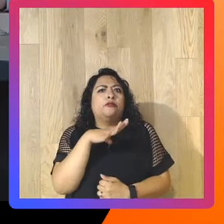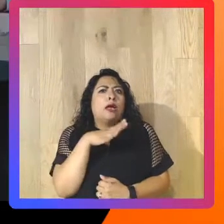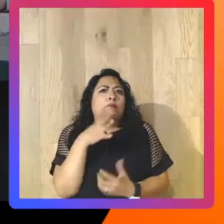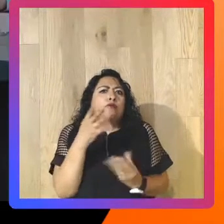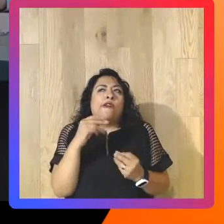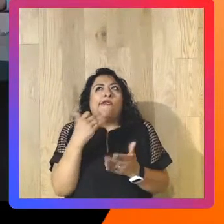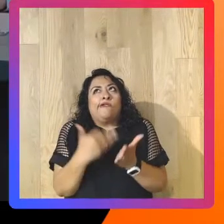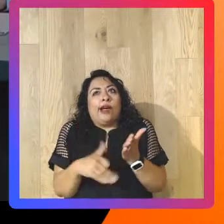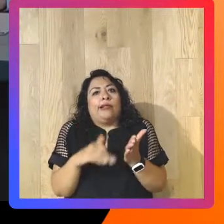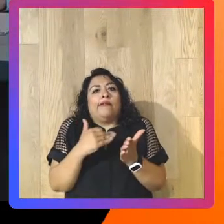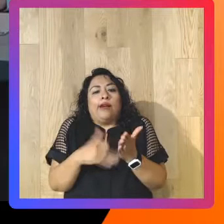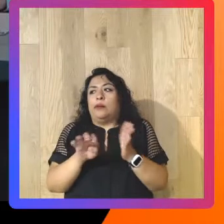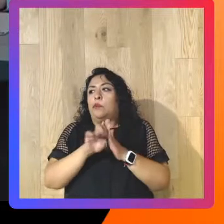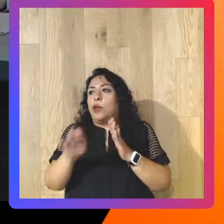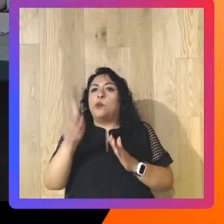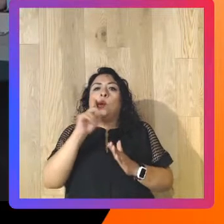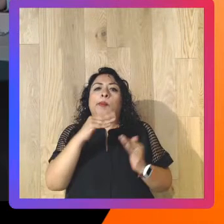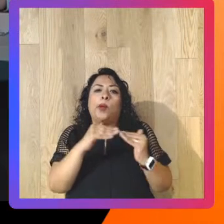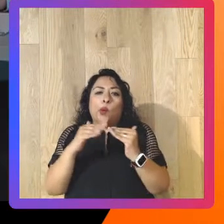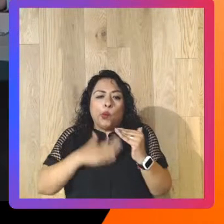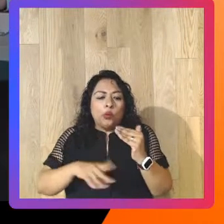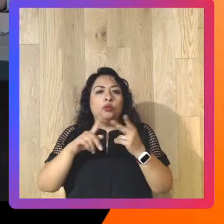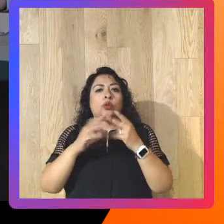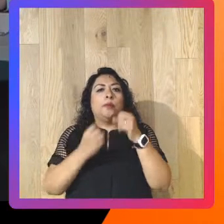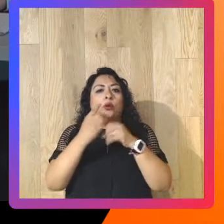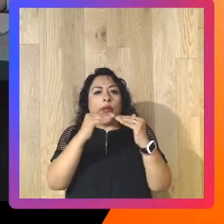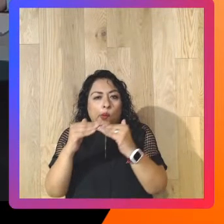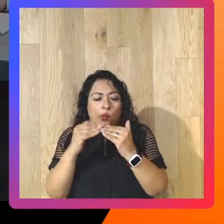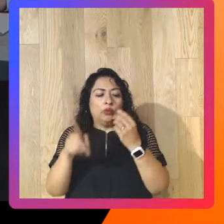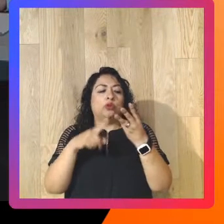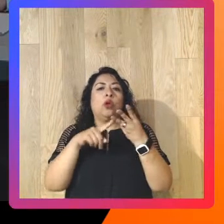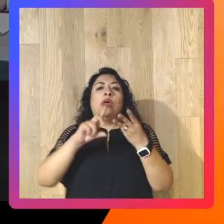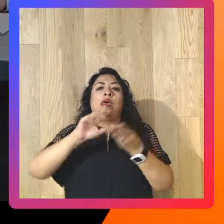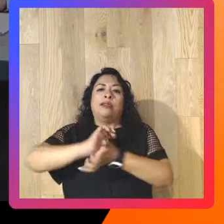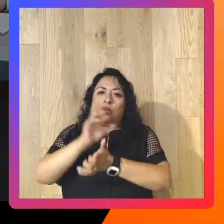muchos pendientes, como la equidad de género, igualdad de oportunidades, no